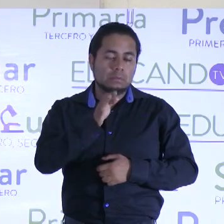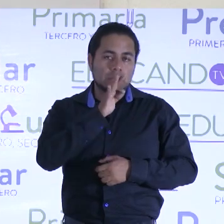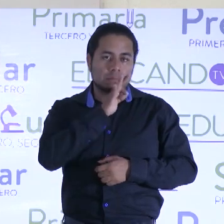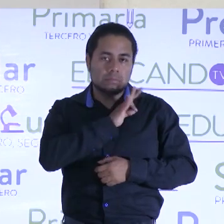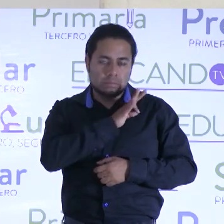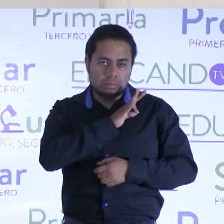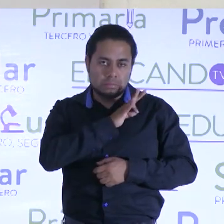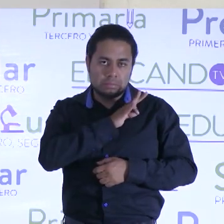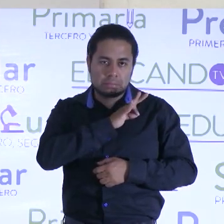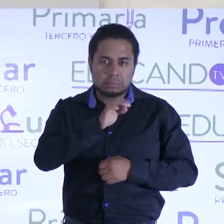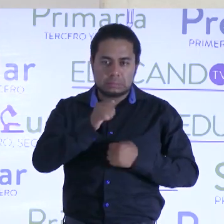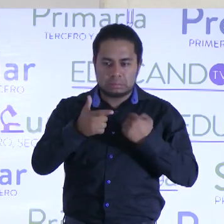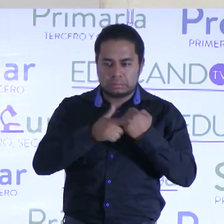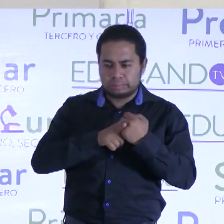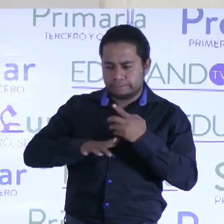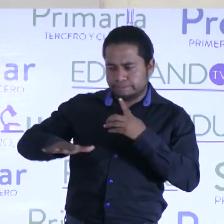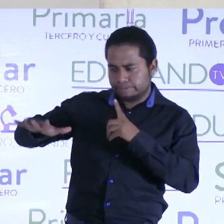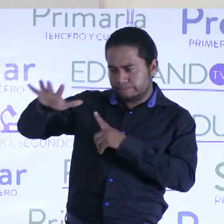va a permitir